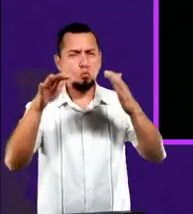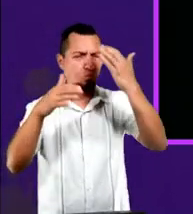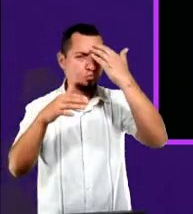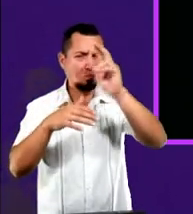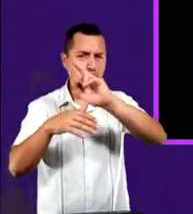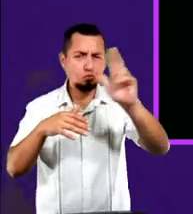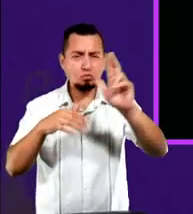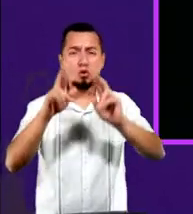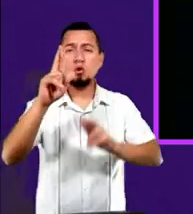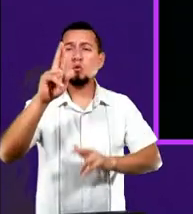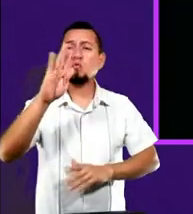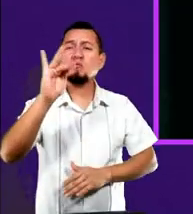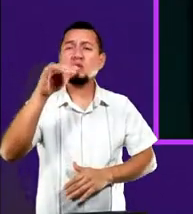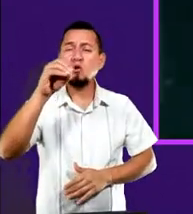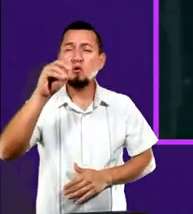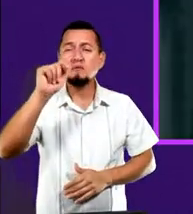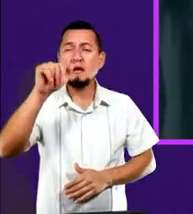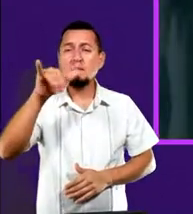Diego Rivera,